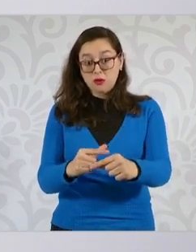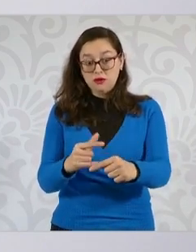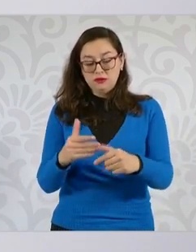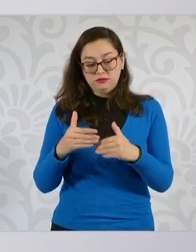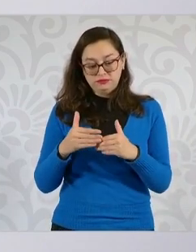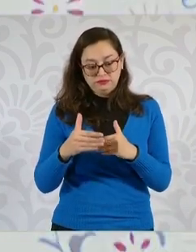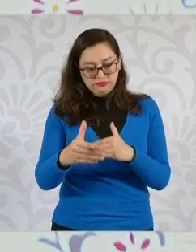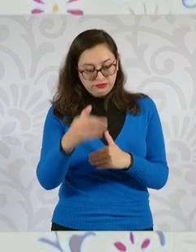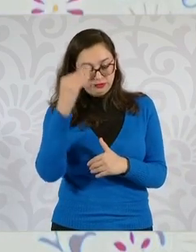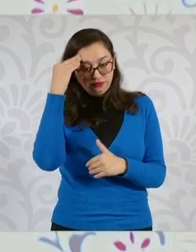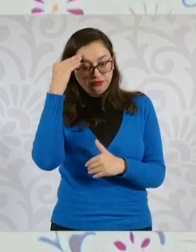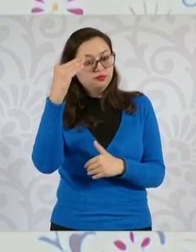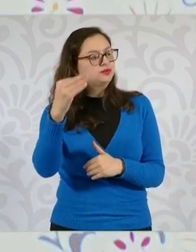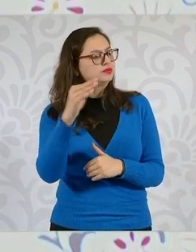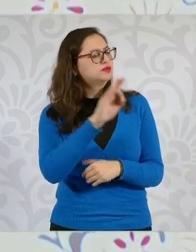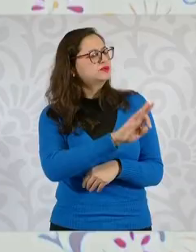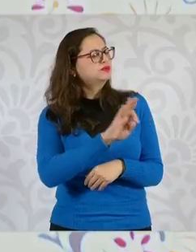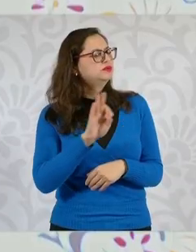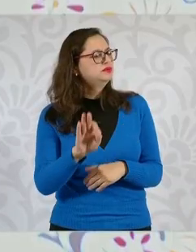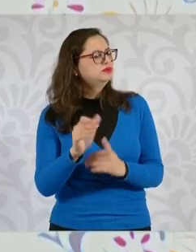¿cuál es la fecha límite?